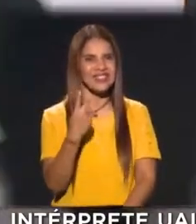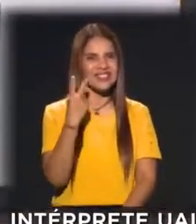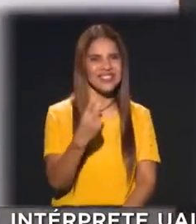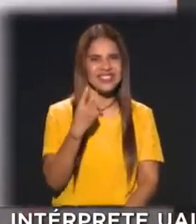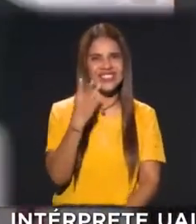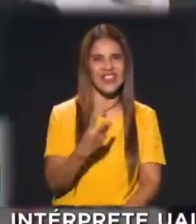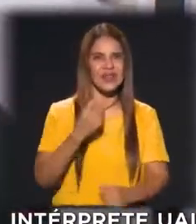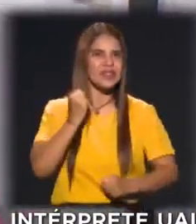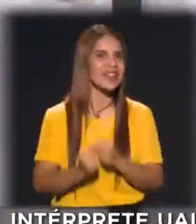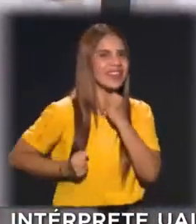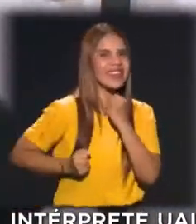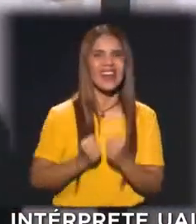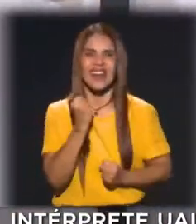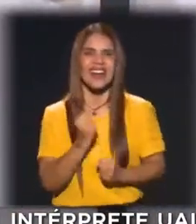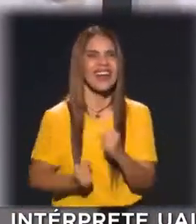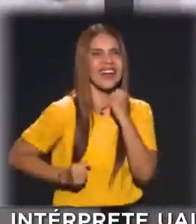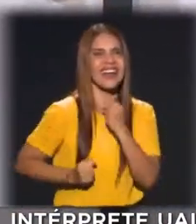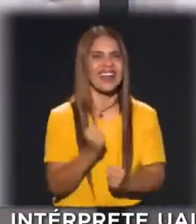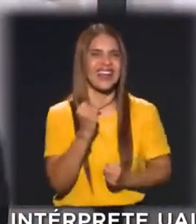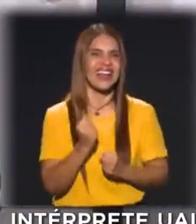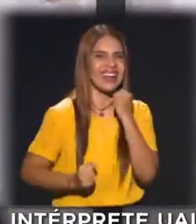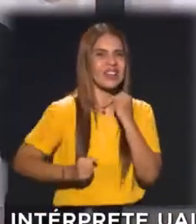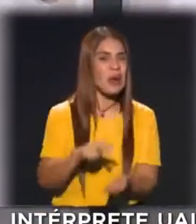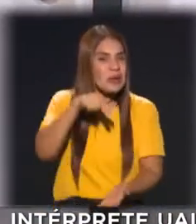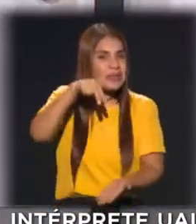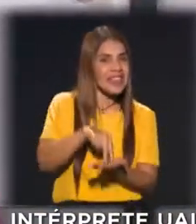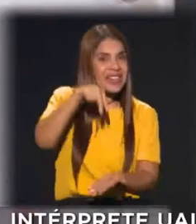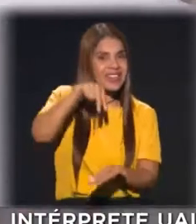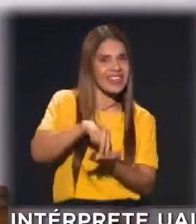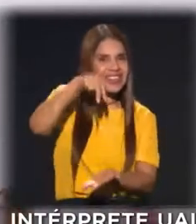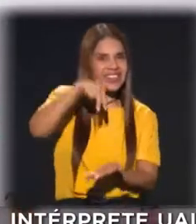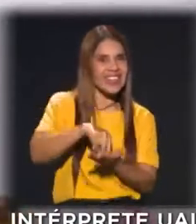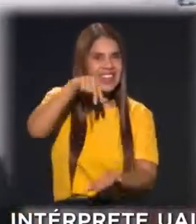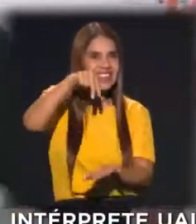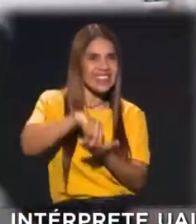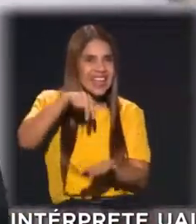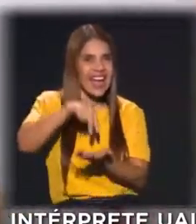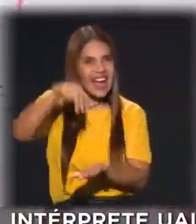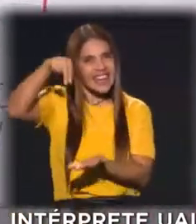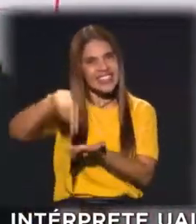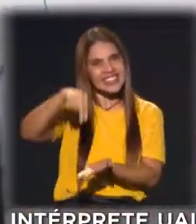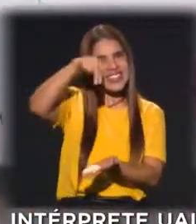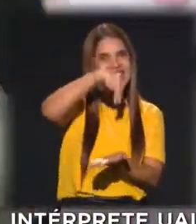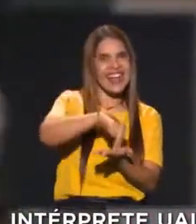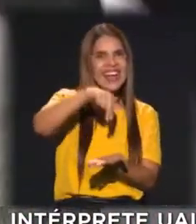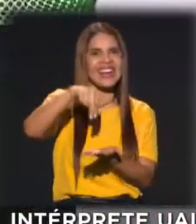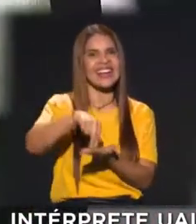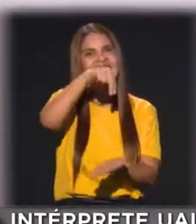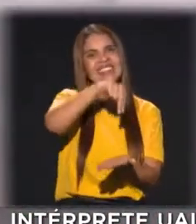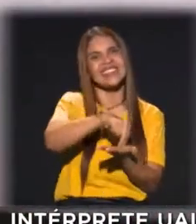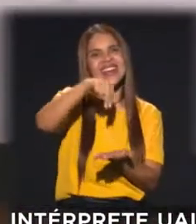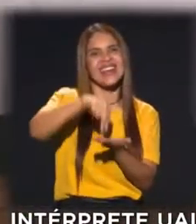1, 2, 3, 1, 2, 3, 1, 2, 3, ¿cómo? 1, 2, 3, oiga, y brincando, acá, allá, allá,